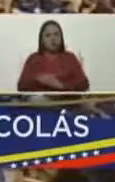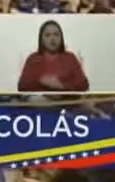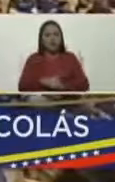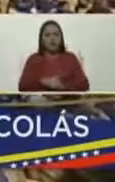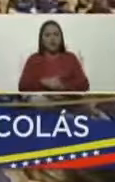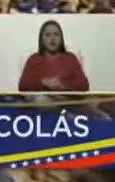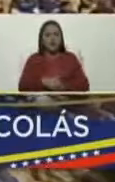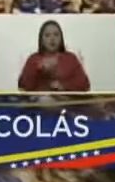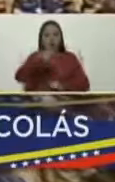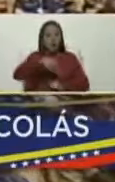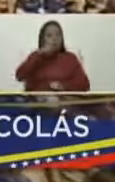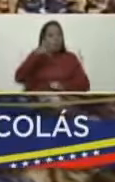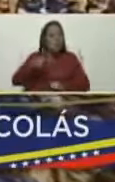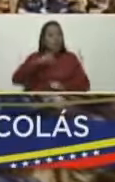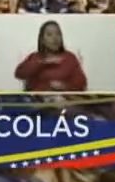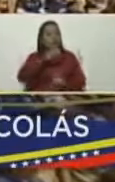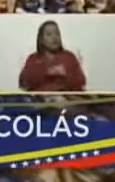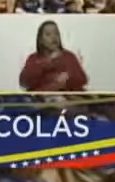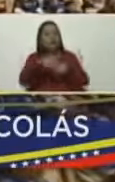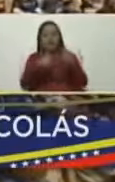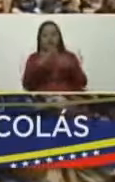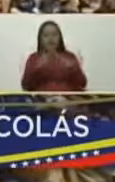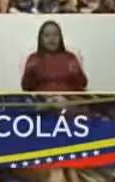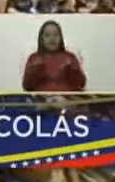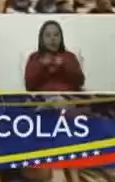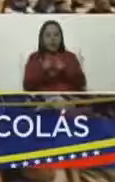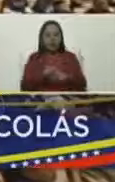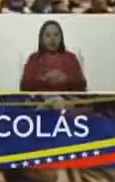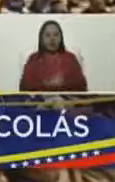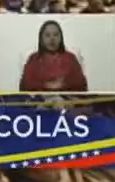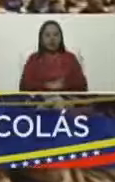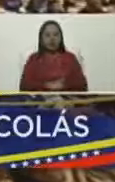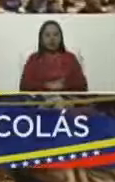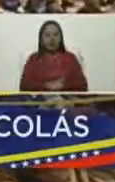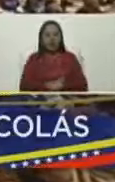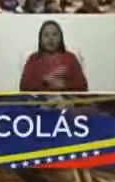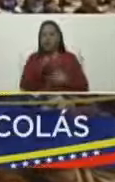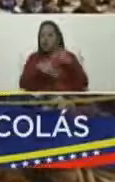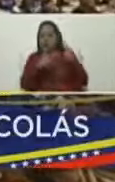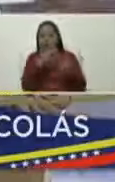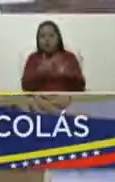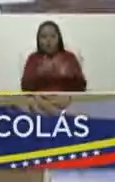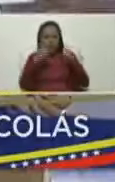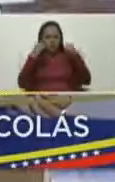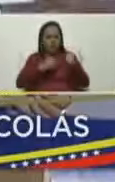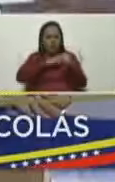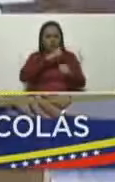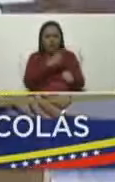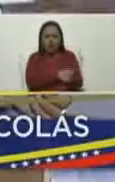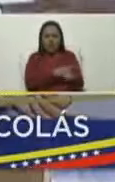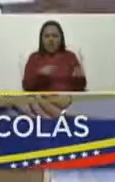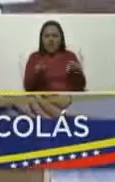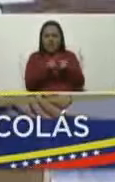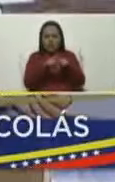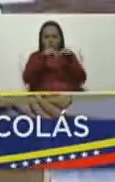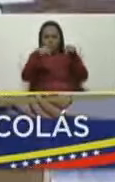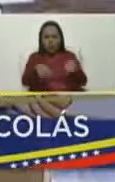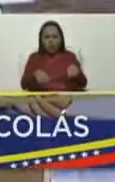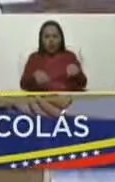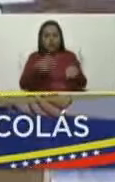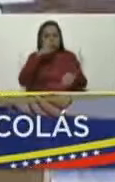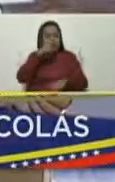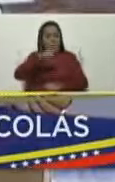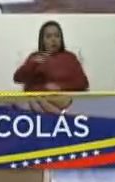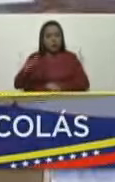Este pueblo tiene un poder que jamás había tenido. Jamás había existido una fuerza tan grande como la que tiene hoy nuestro